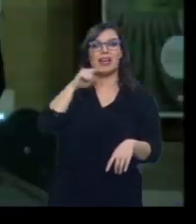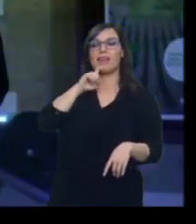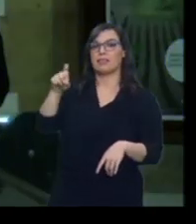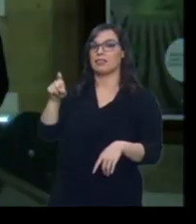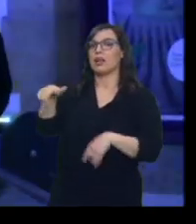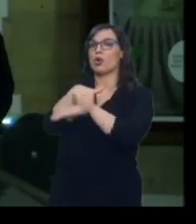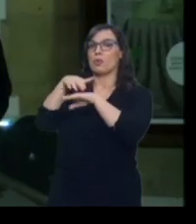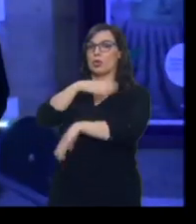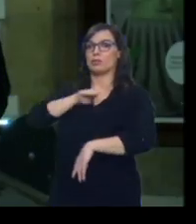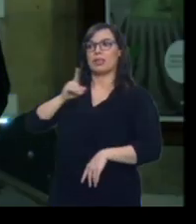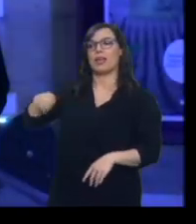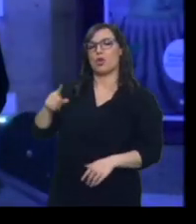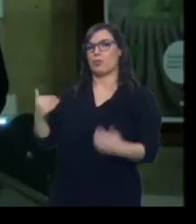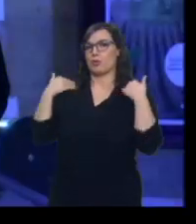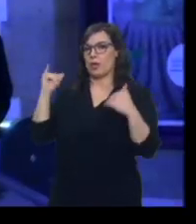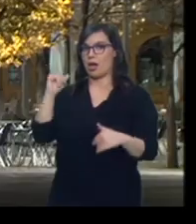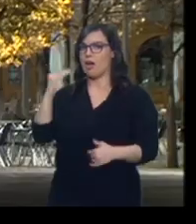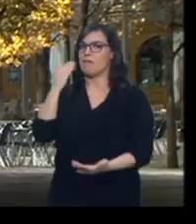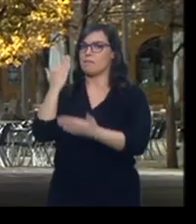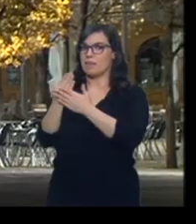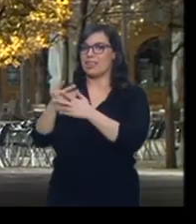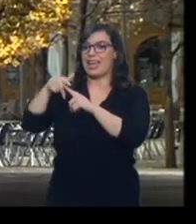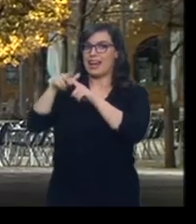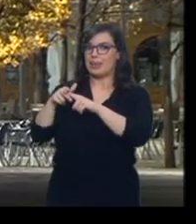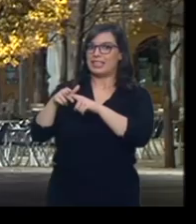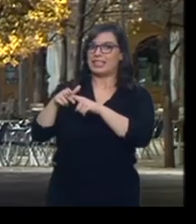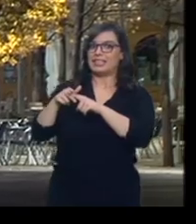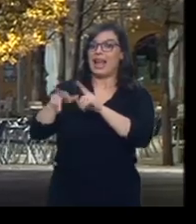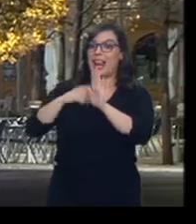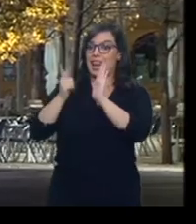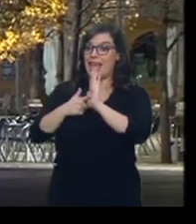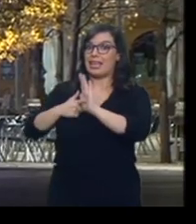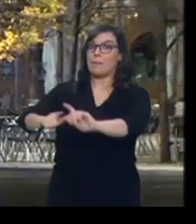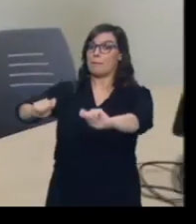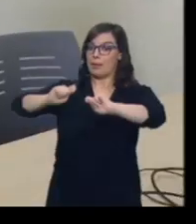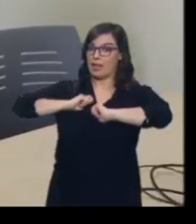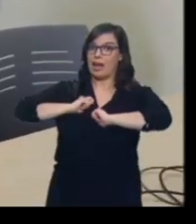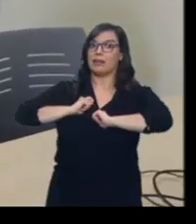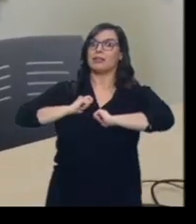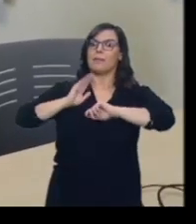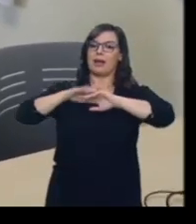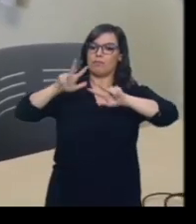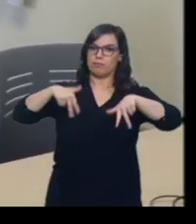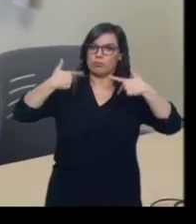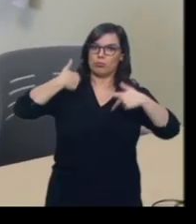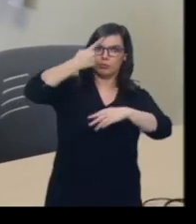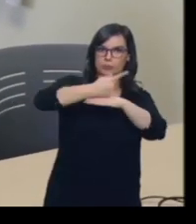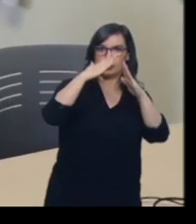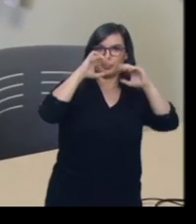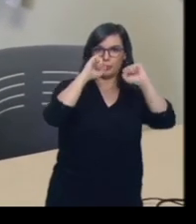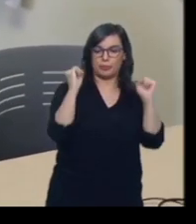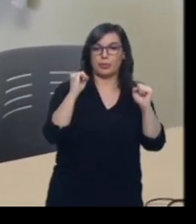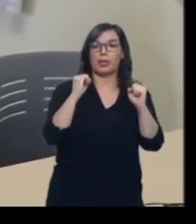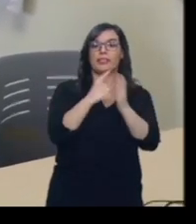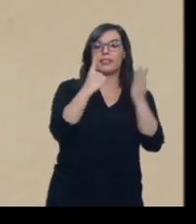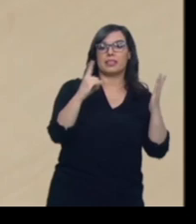tiene una responsabilidad y reclama la herramienta jurídica por si el confinamiento fuera necesario. Entre el 16 y el 27 de noviembre